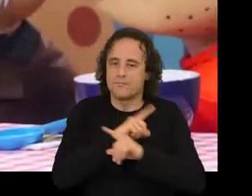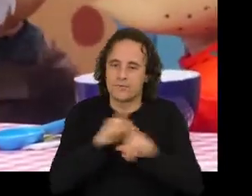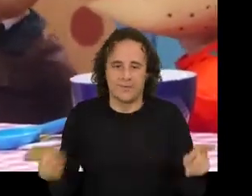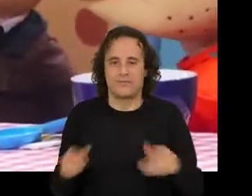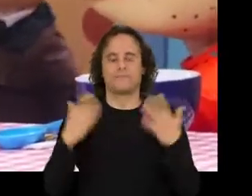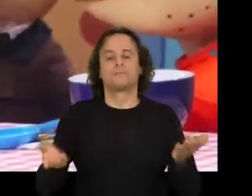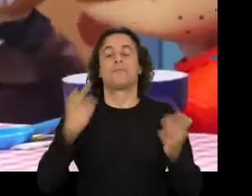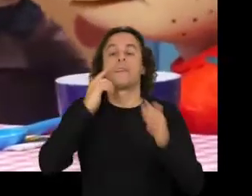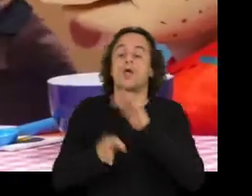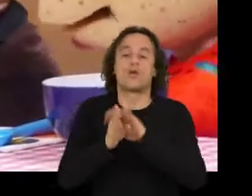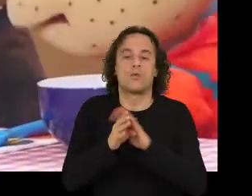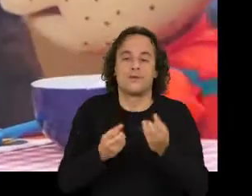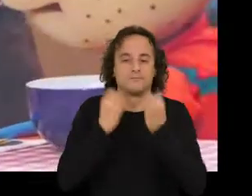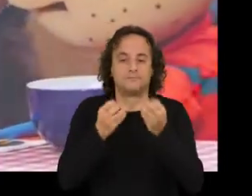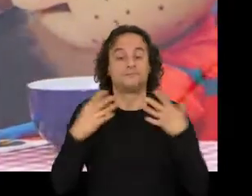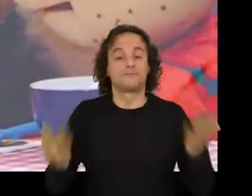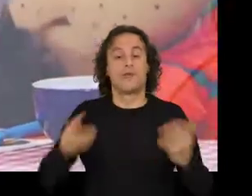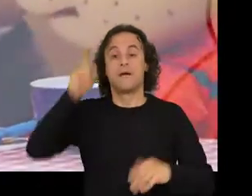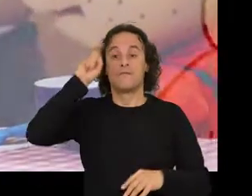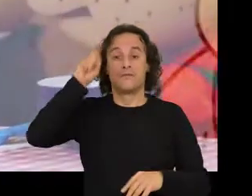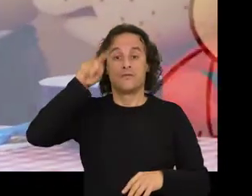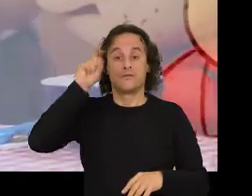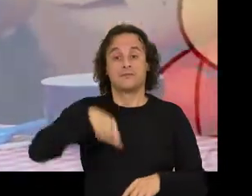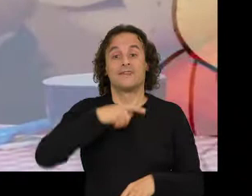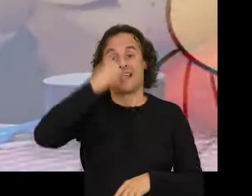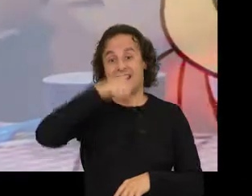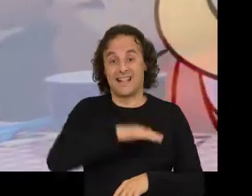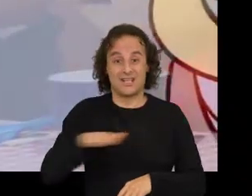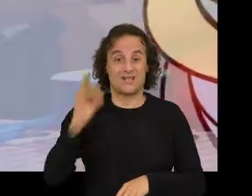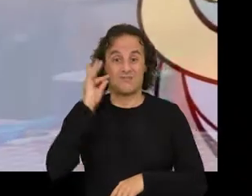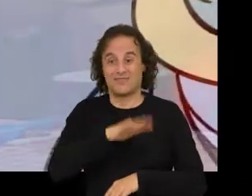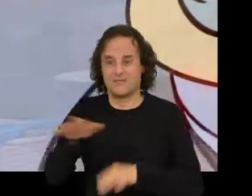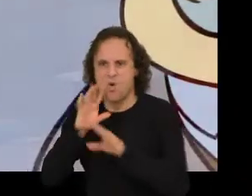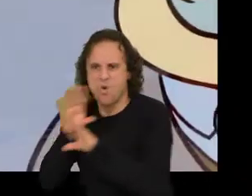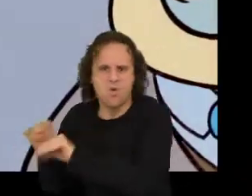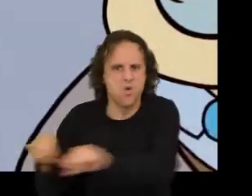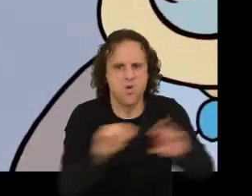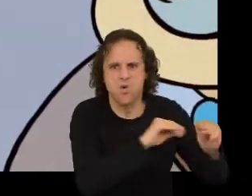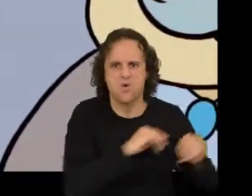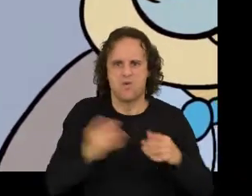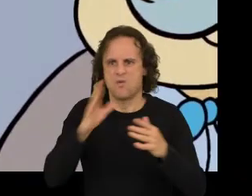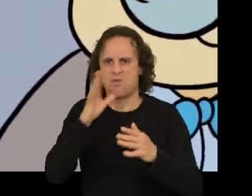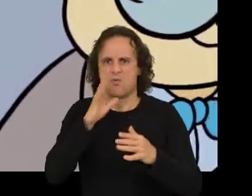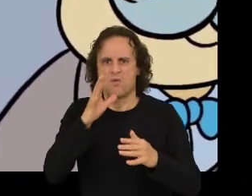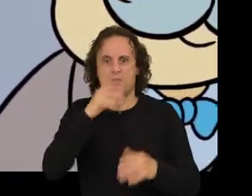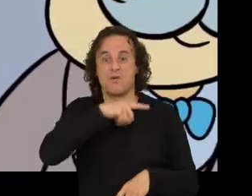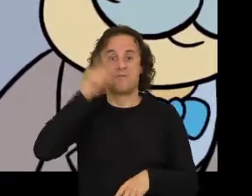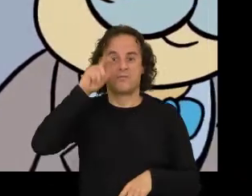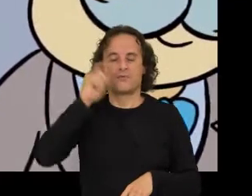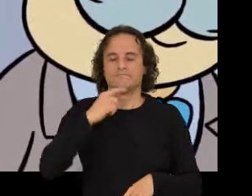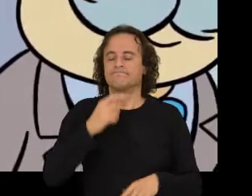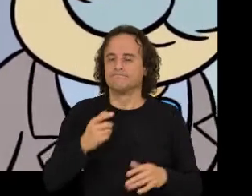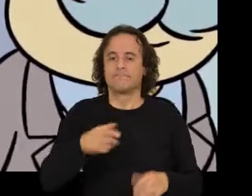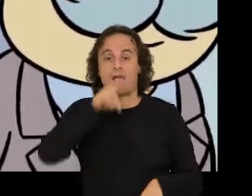Sigo contando. Un mestre reprendeu as nenas e os nenos da clase porque él, aínda que